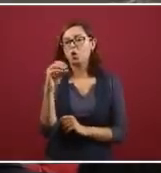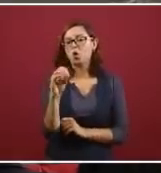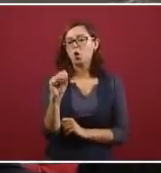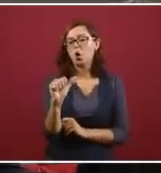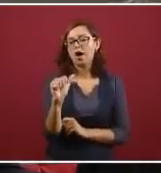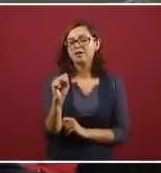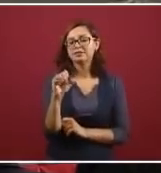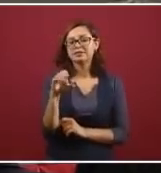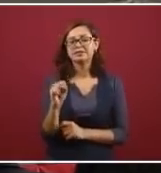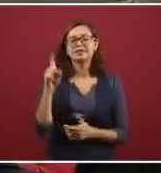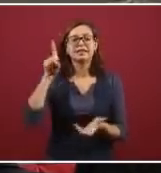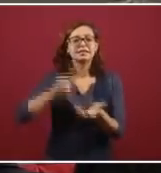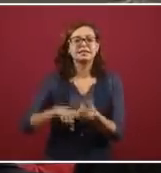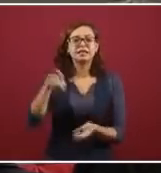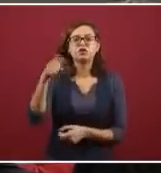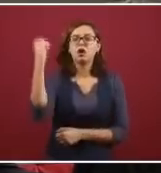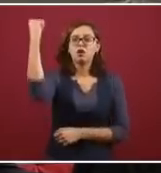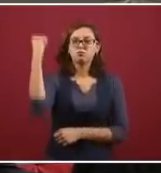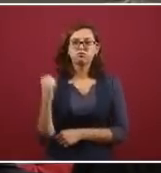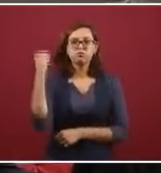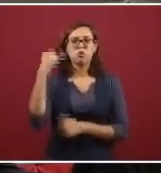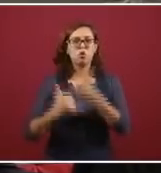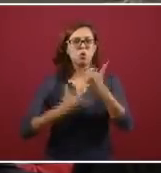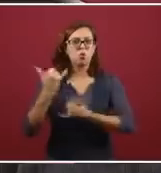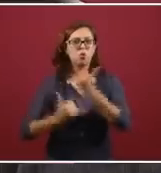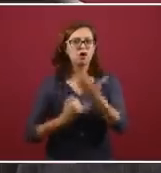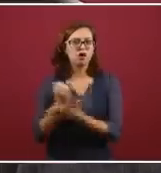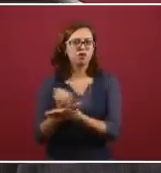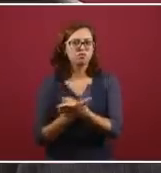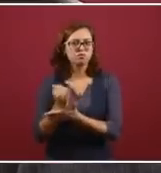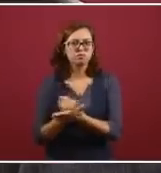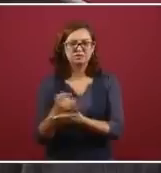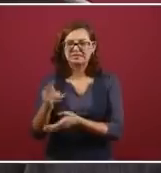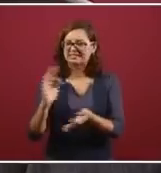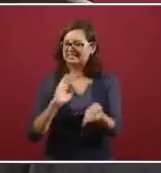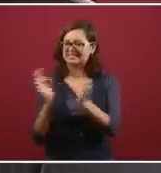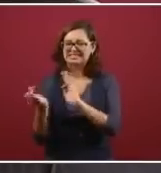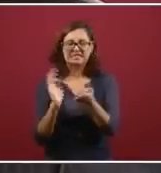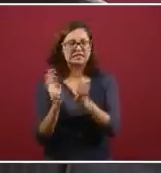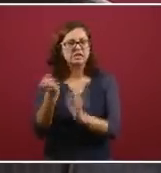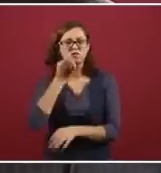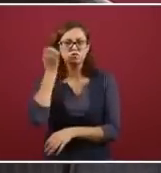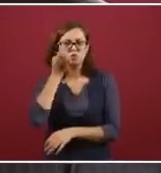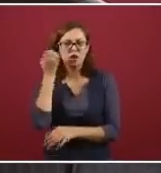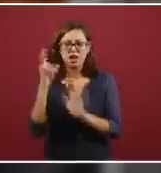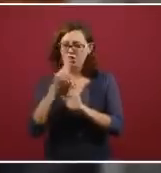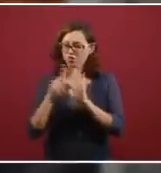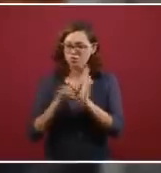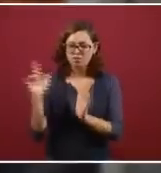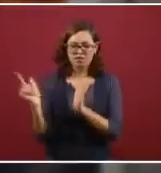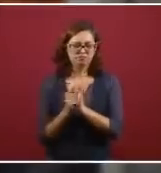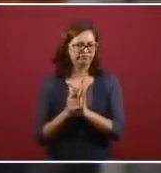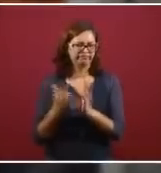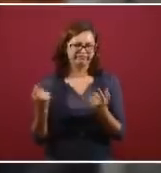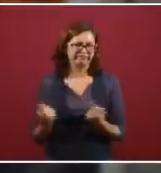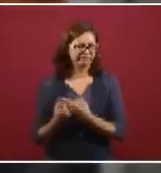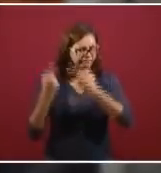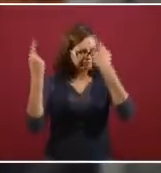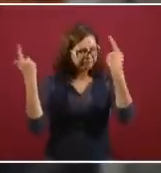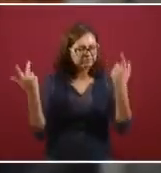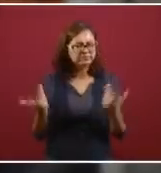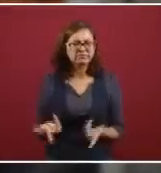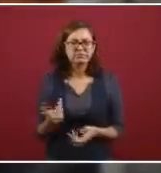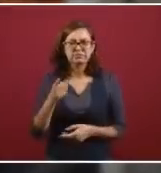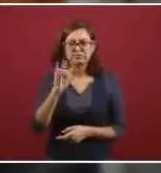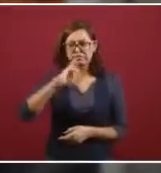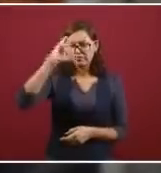casino, siendo que está en la proximidad de una escuela, lo que va en contra de la normatividad. La jefa